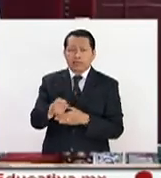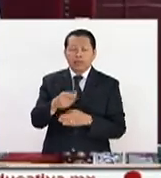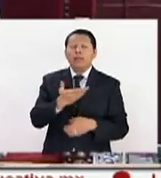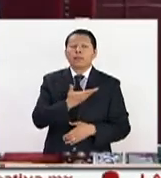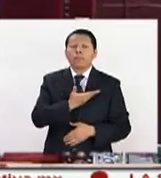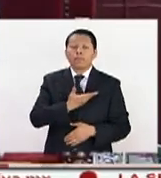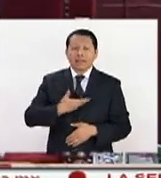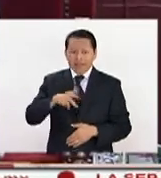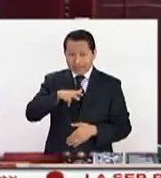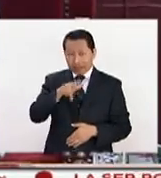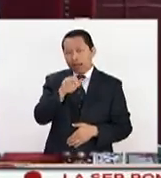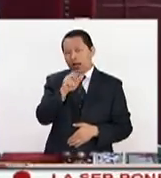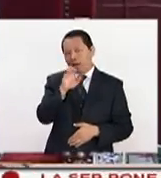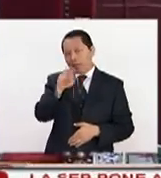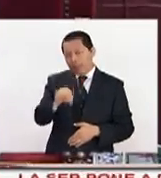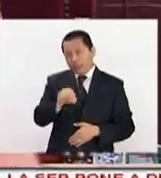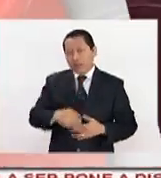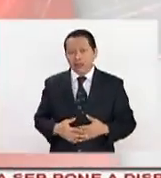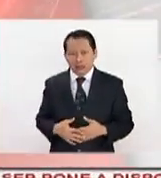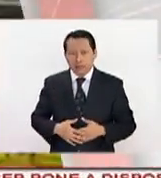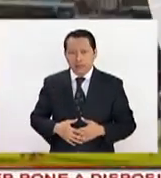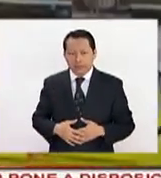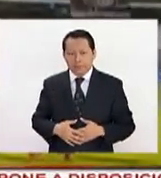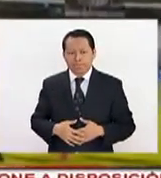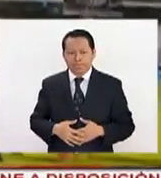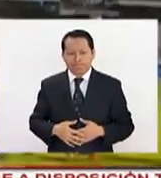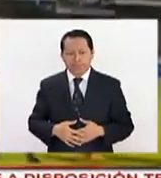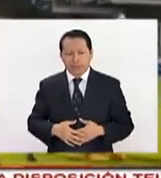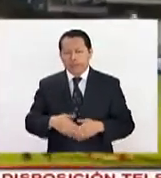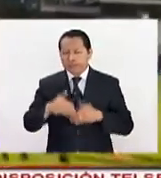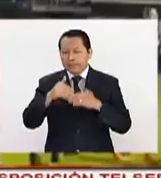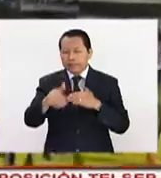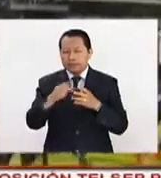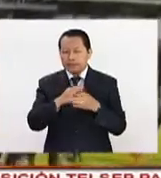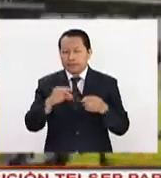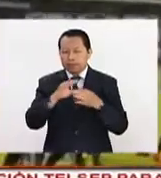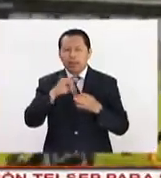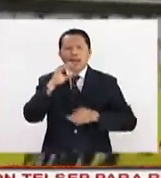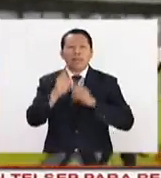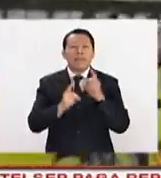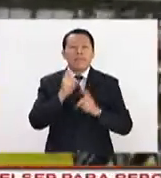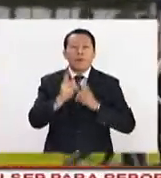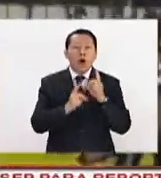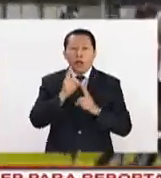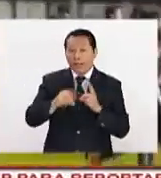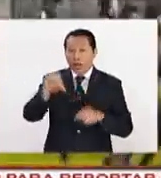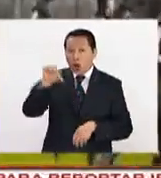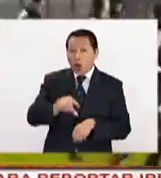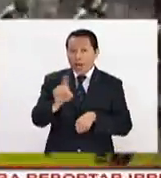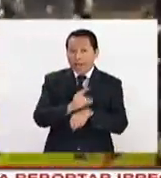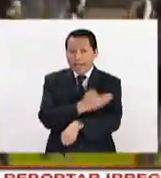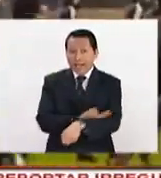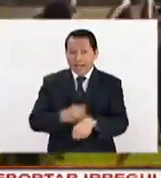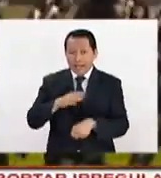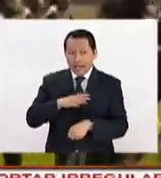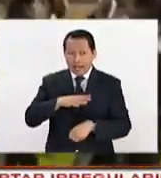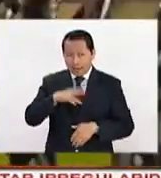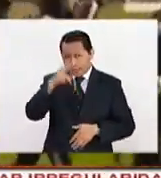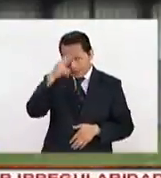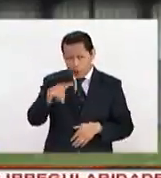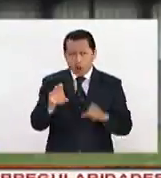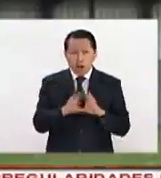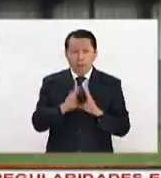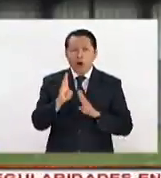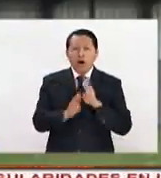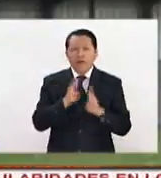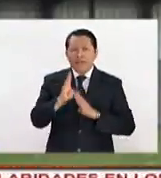Parlamento catalán, Carme Forcadell. Más adelante, en los deportes, esta tarde la selección mexicana enfrenta a Bélgica